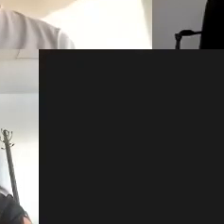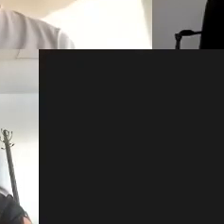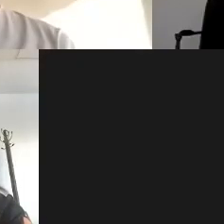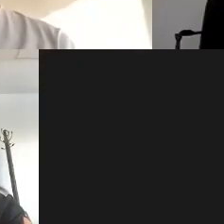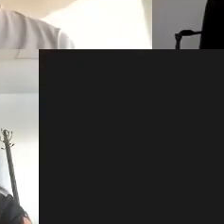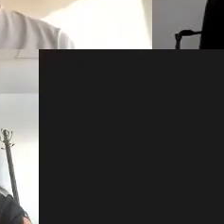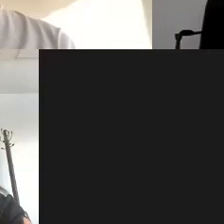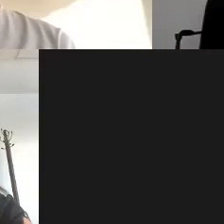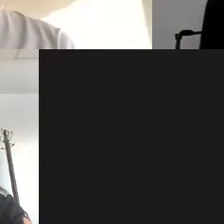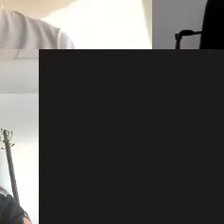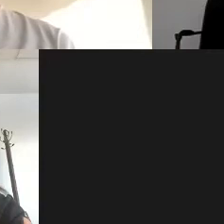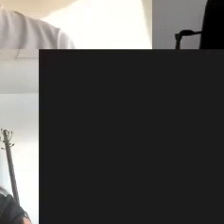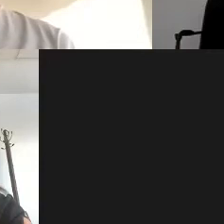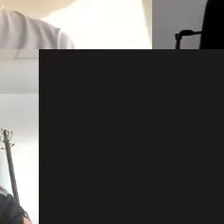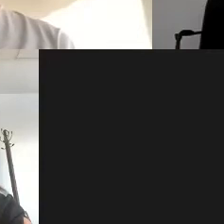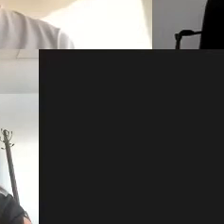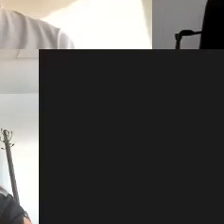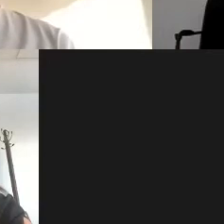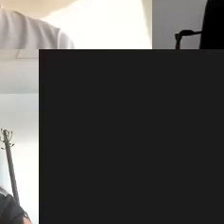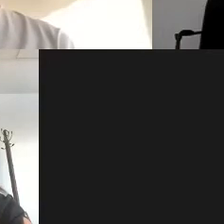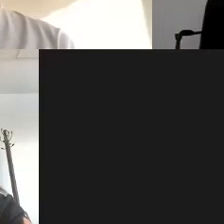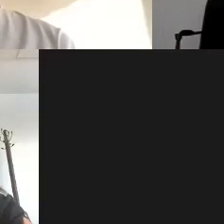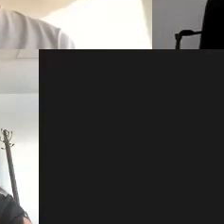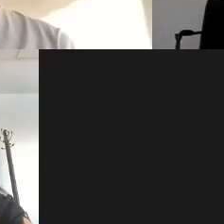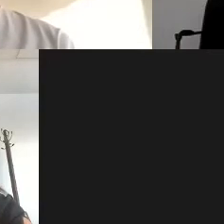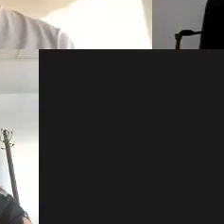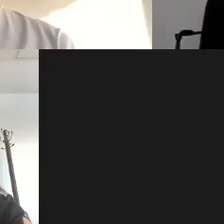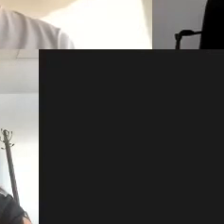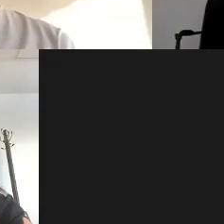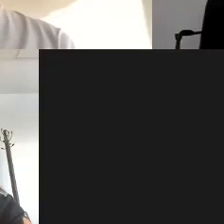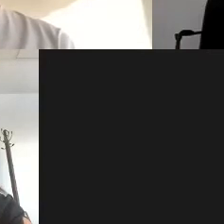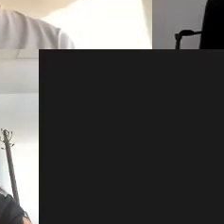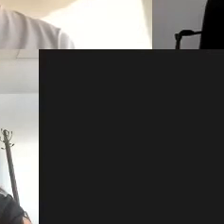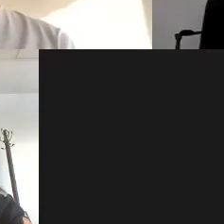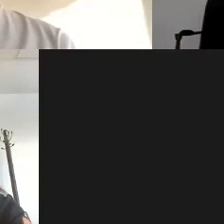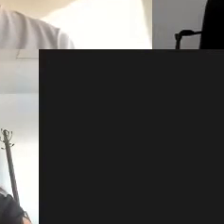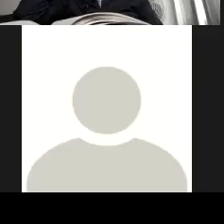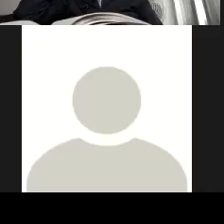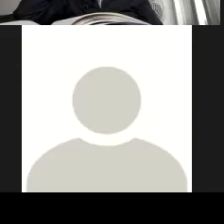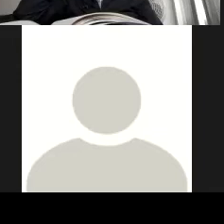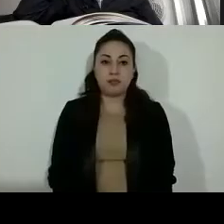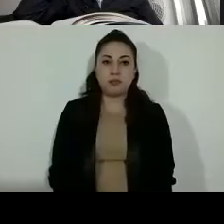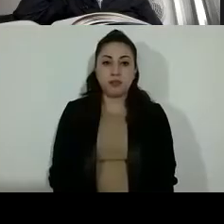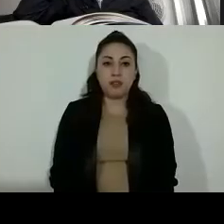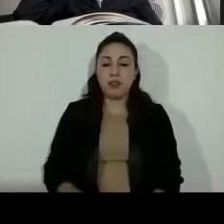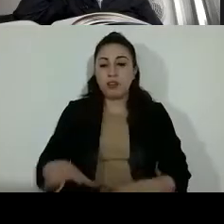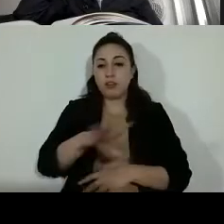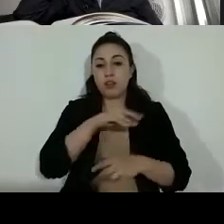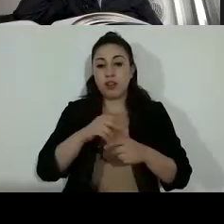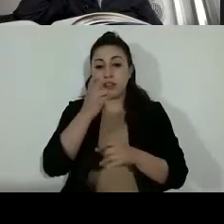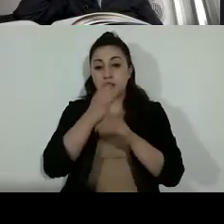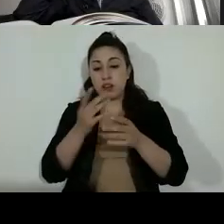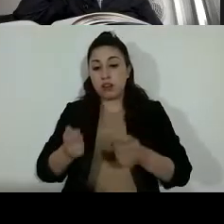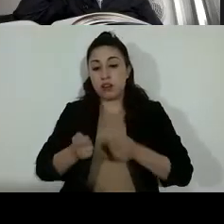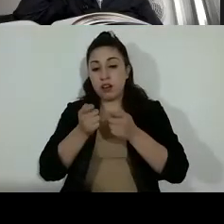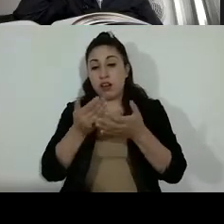de los dictámenes, de lo que les ha llegado, de lo que ya se ha subido hasta ahorita en el Pleno. Si